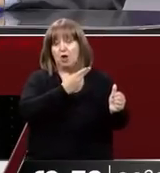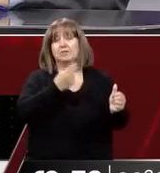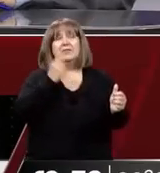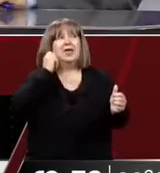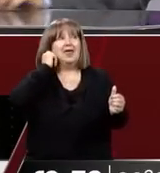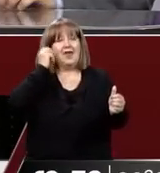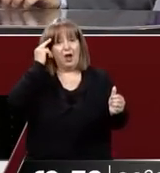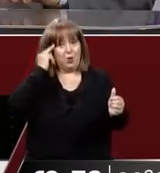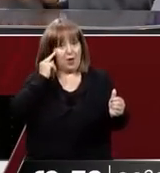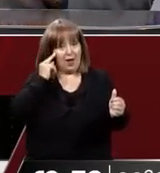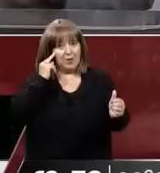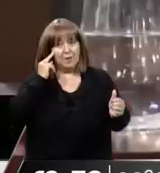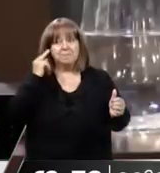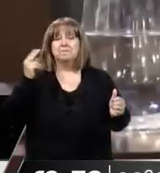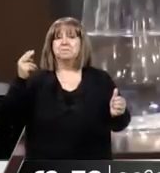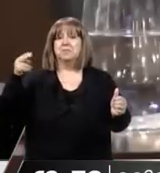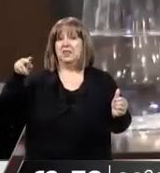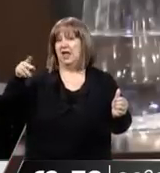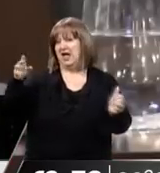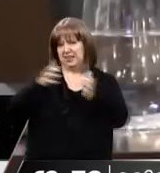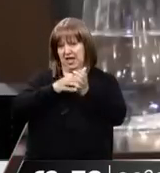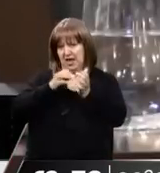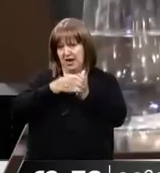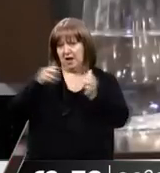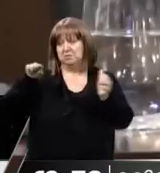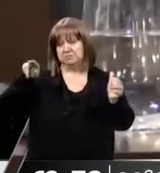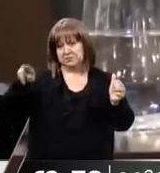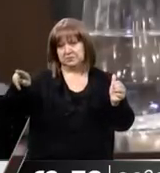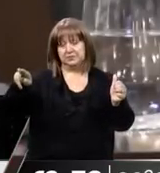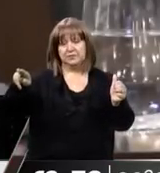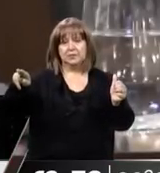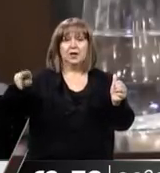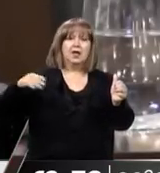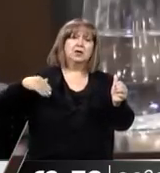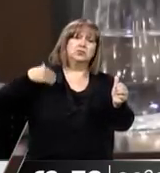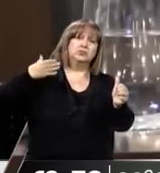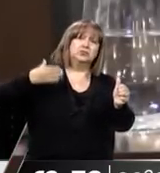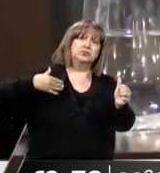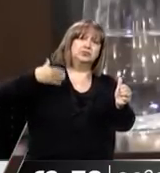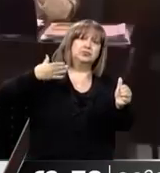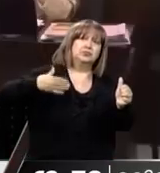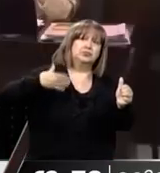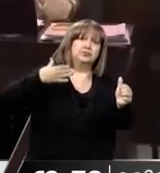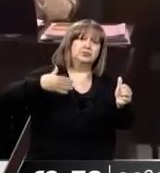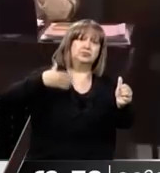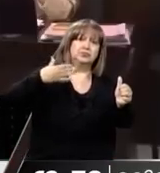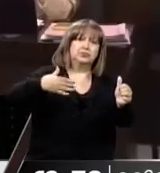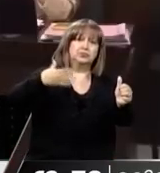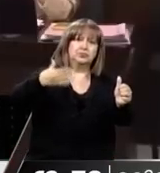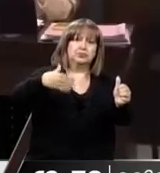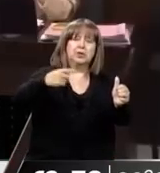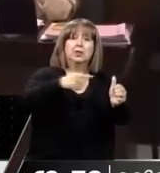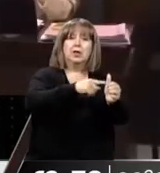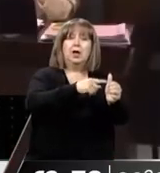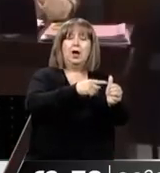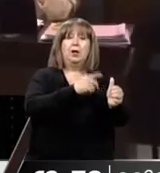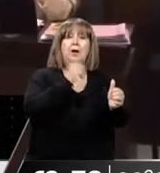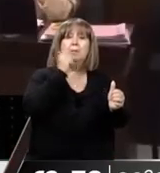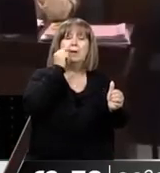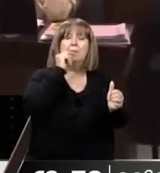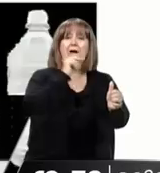y que con la muerte de Aquino padre comenzó la fiscalía a investigar sobre